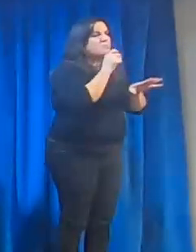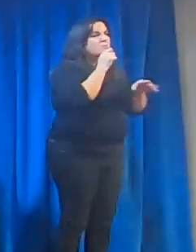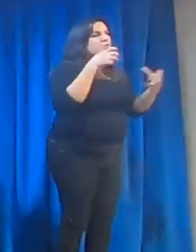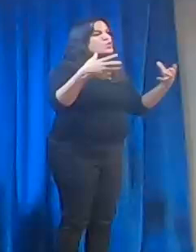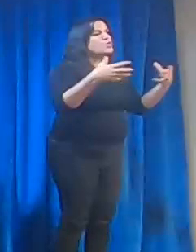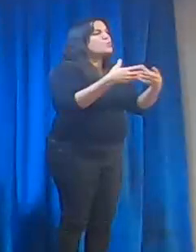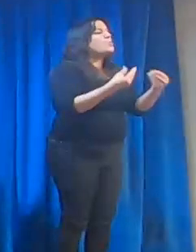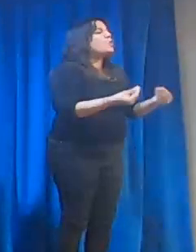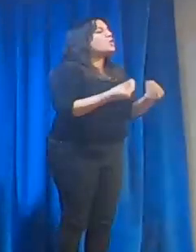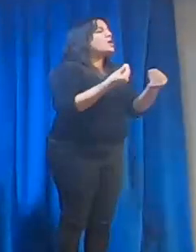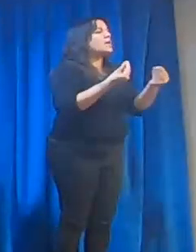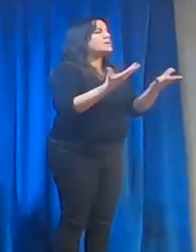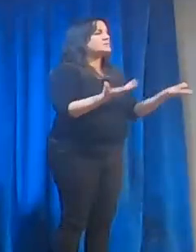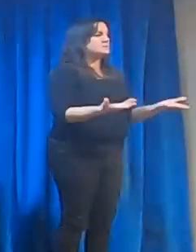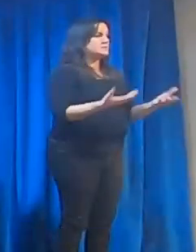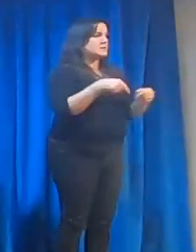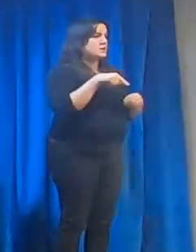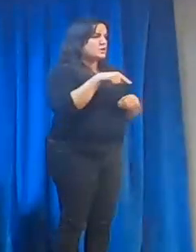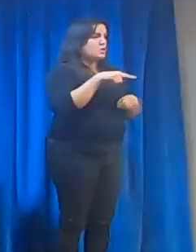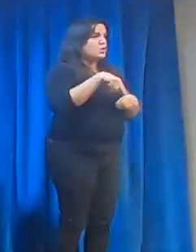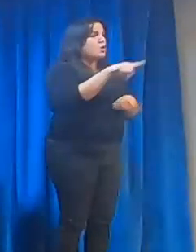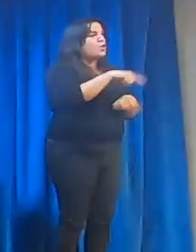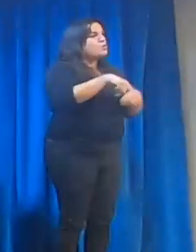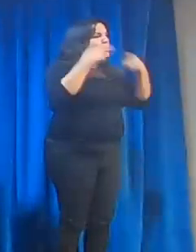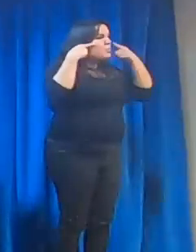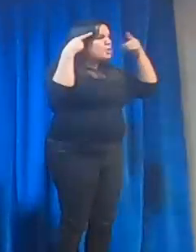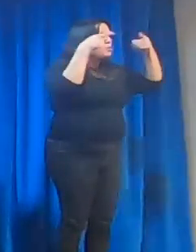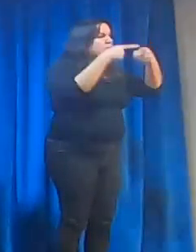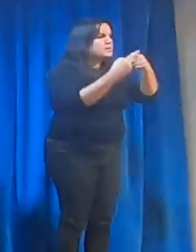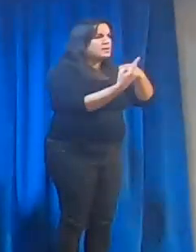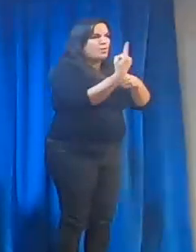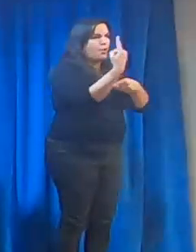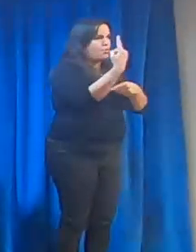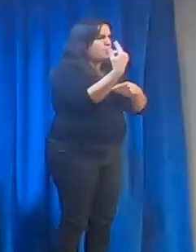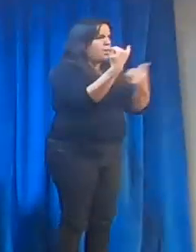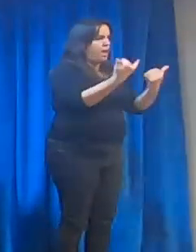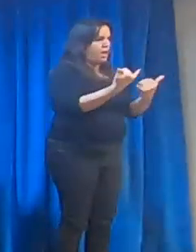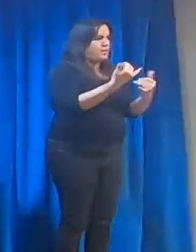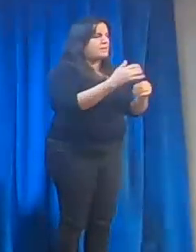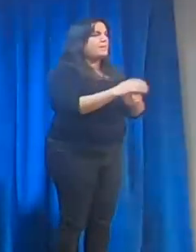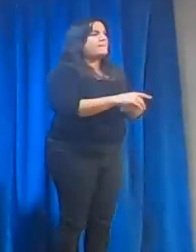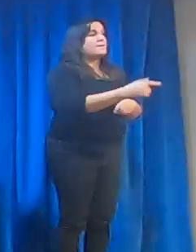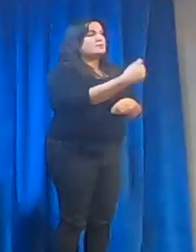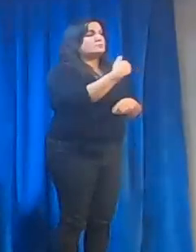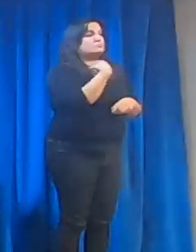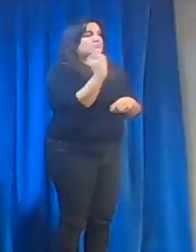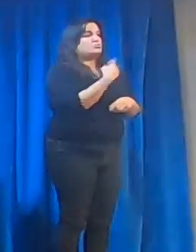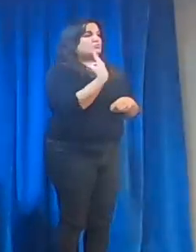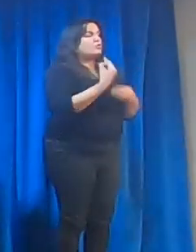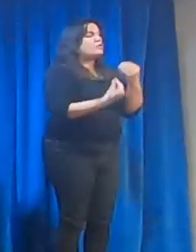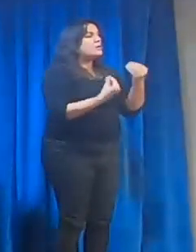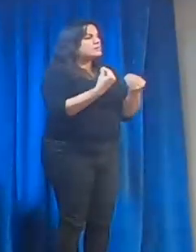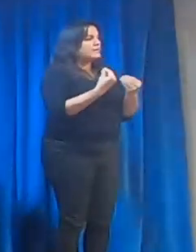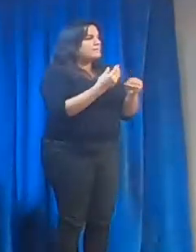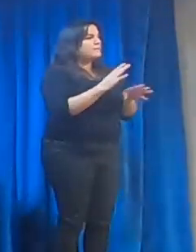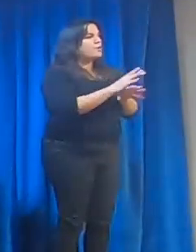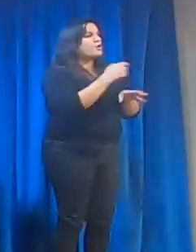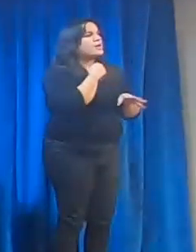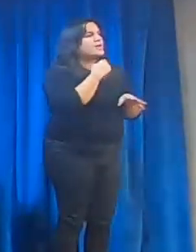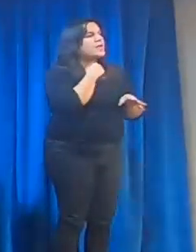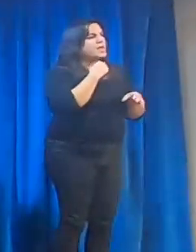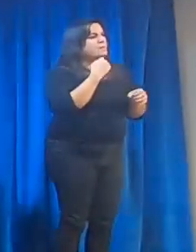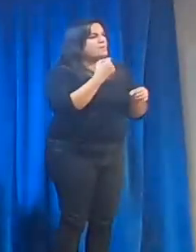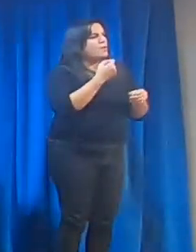Vivir centrados en una tarea. Y el trabajo que uno hace al comienzo es lograr una mutua